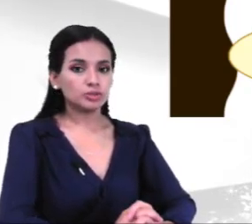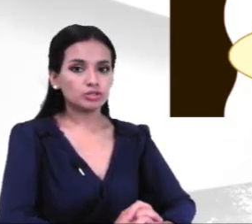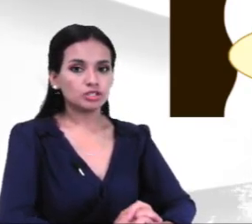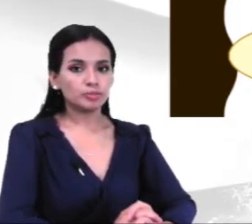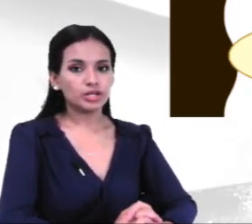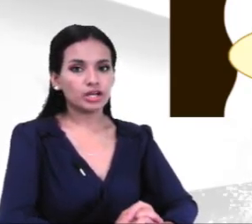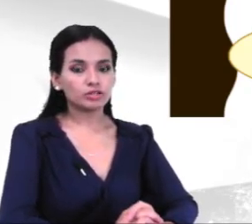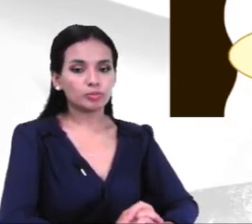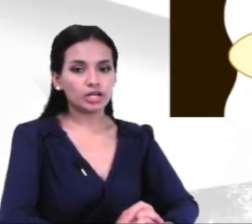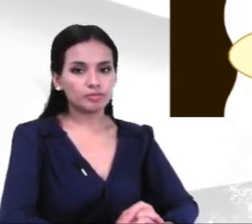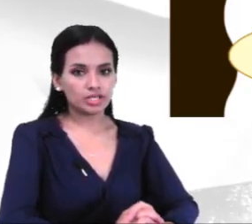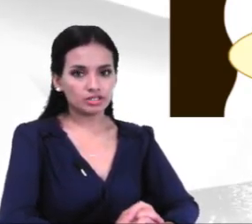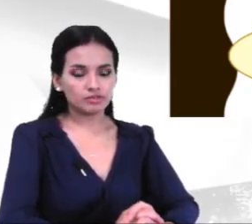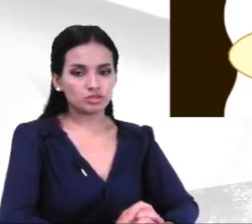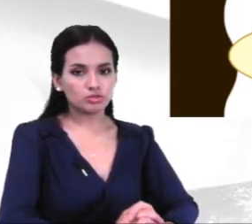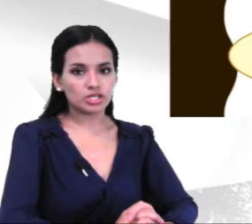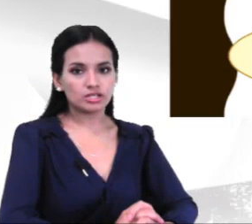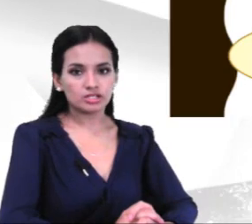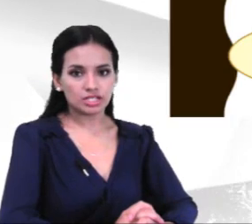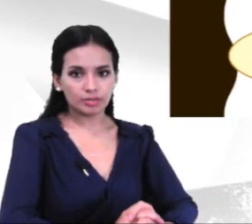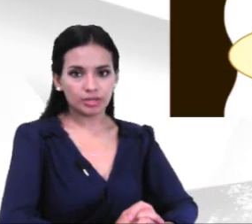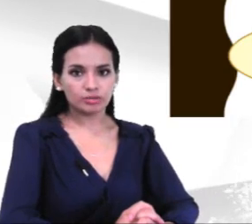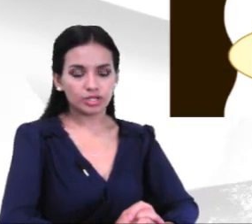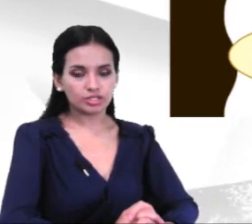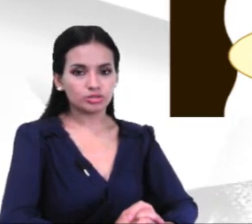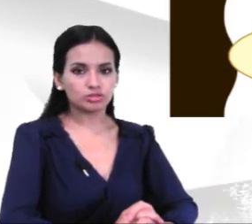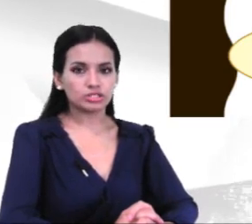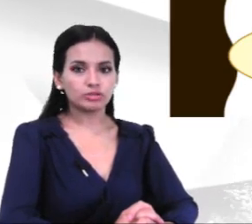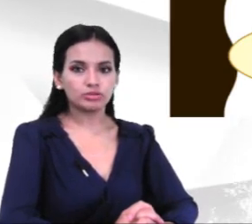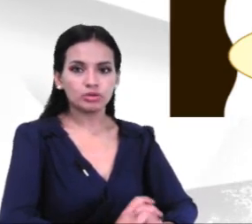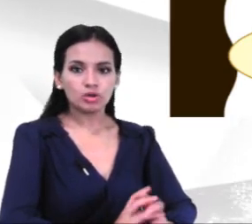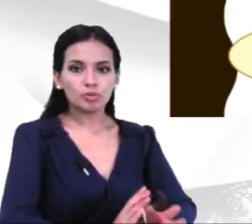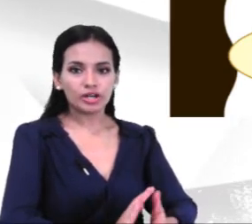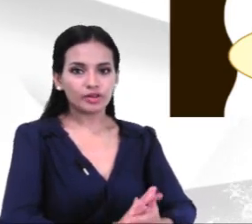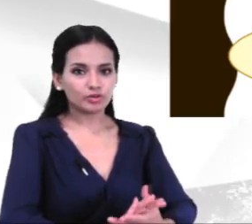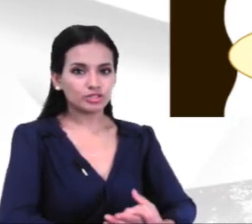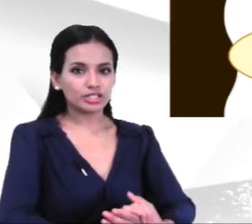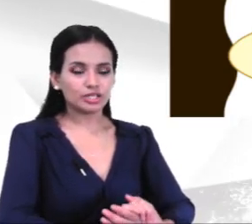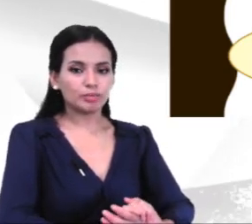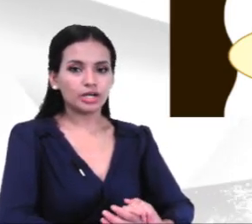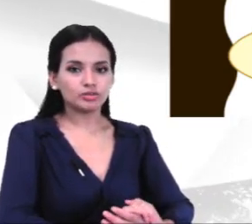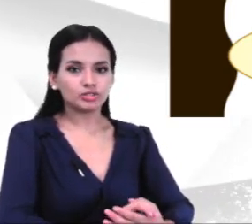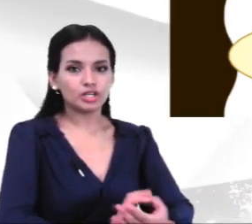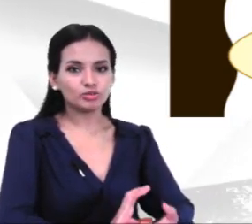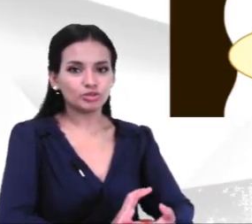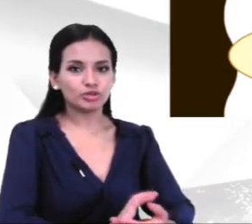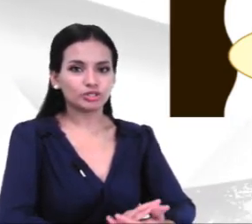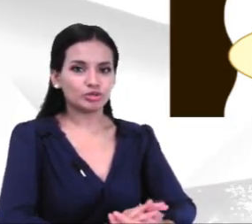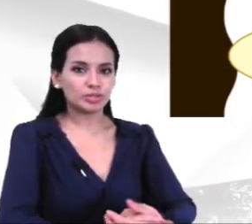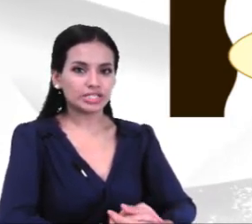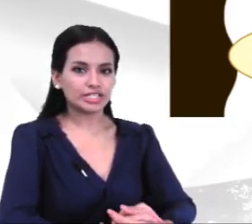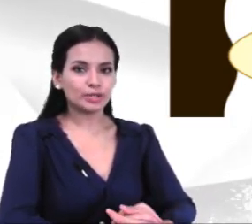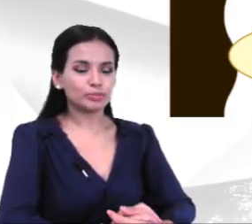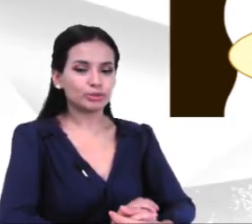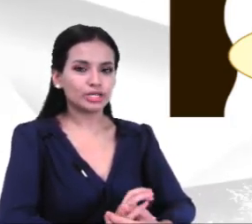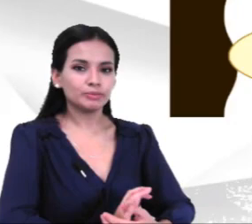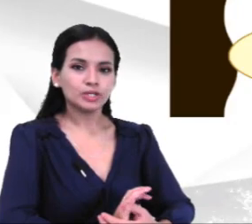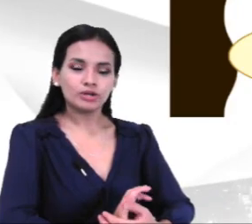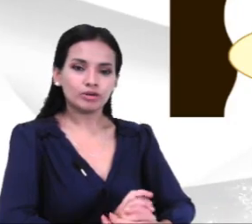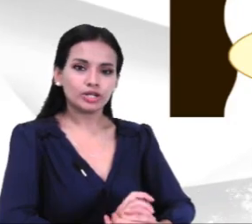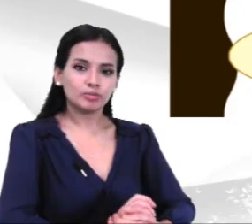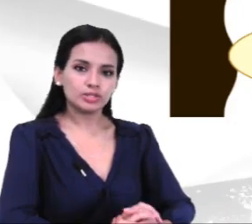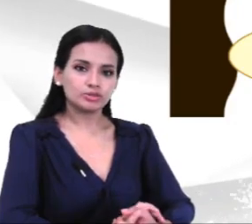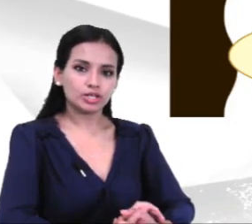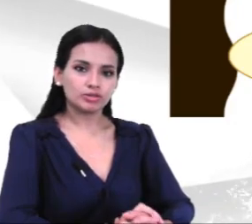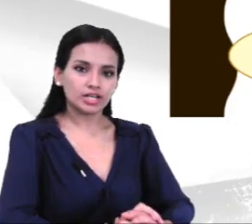los invito siempre a tomar las medidas de bioseguridad necesarias para cuidar de nuestro salud como el lavado constante de manos el uso correcto de mascarilla porque